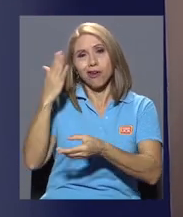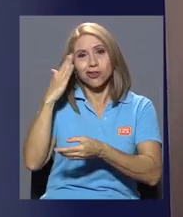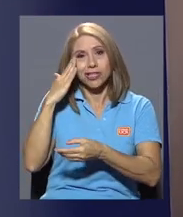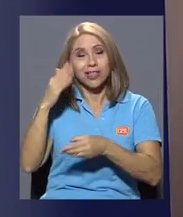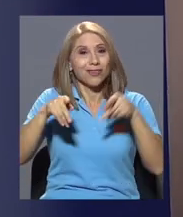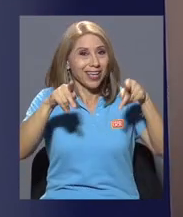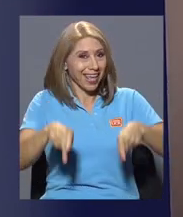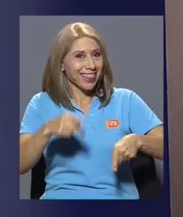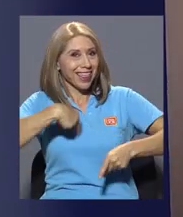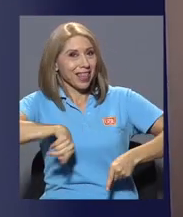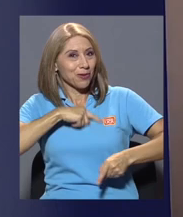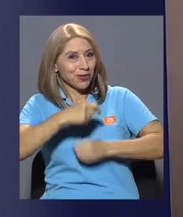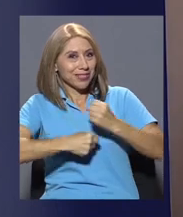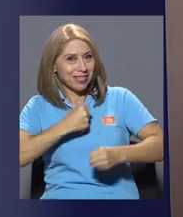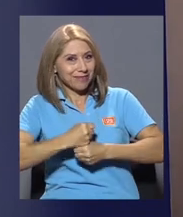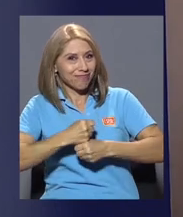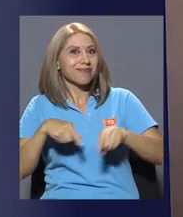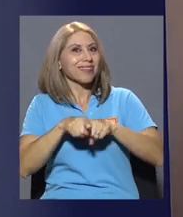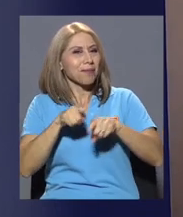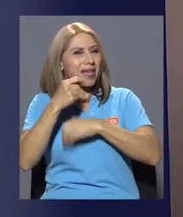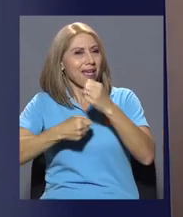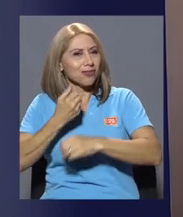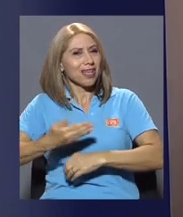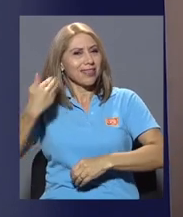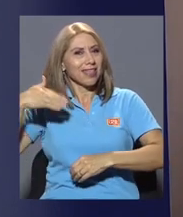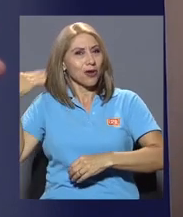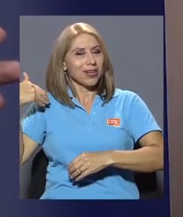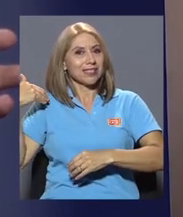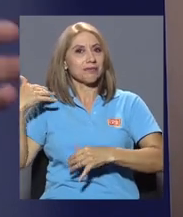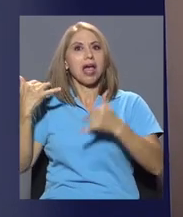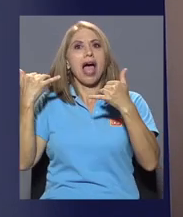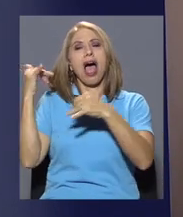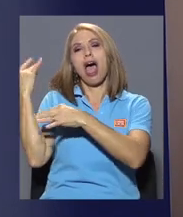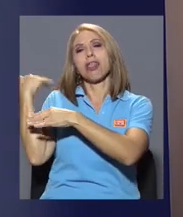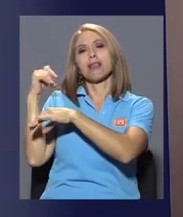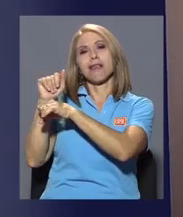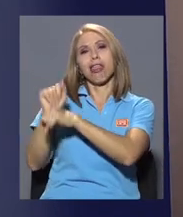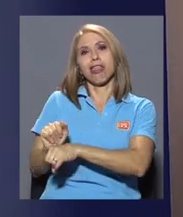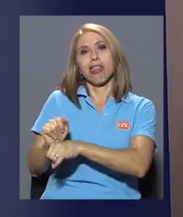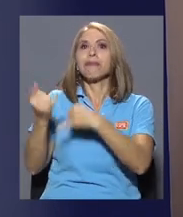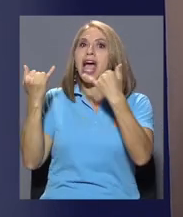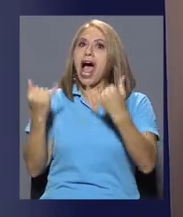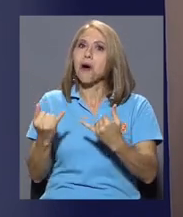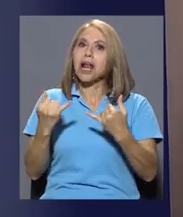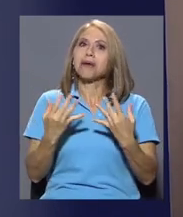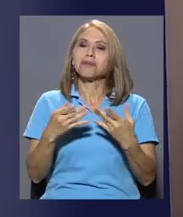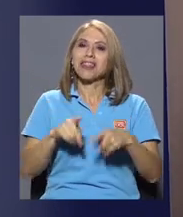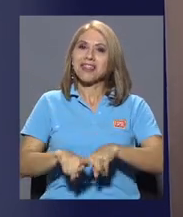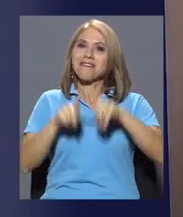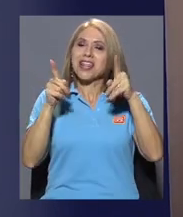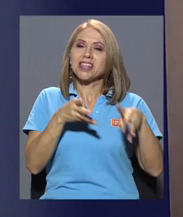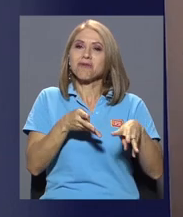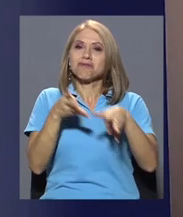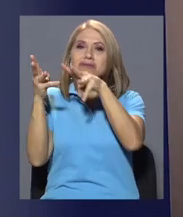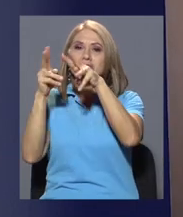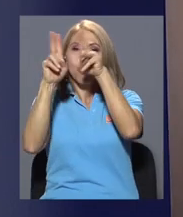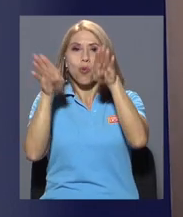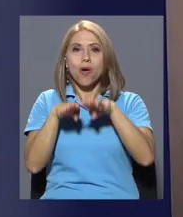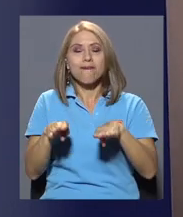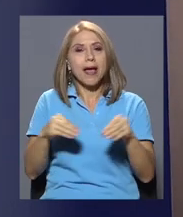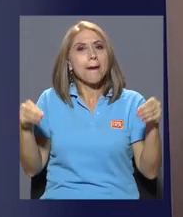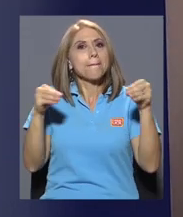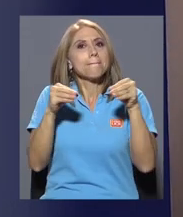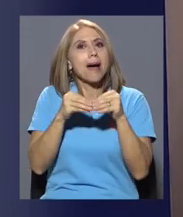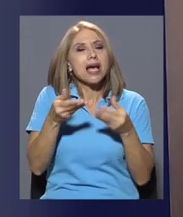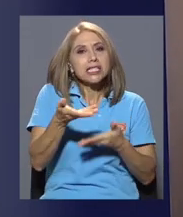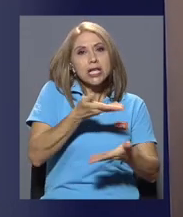nuestra generación y de generaciones anteriores hacia un formato hospedado en la web que ha permitido una mayor interacción y tal vez una mayor